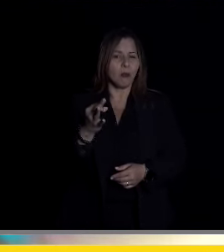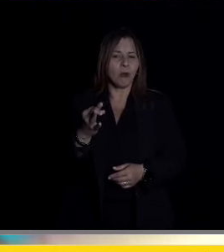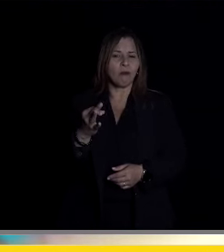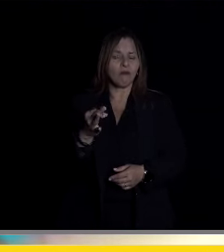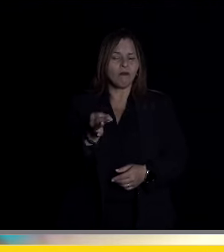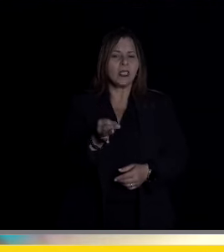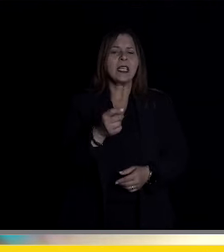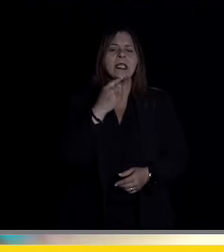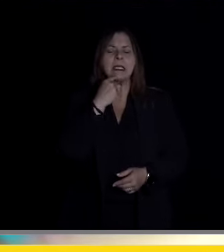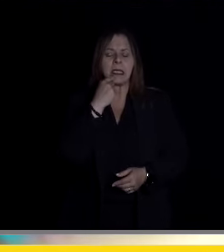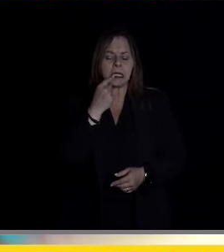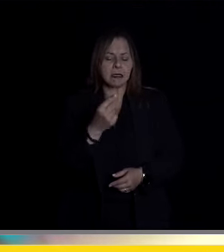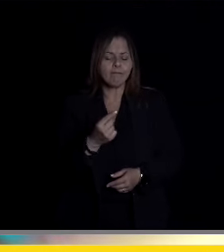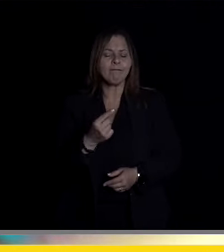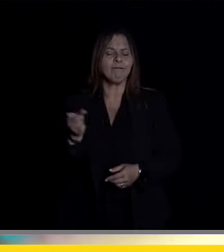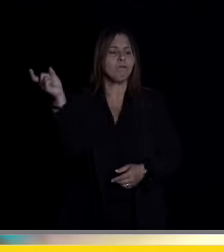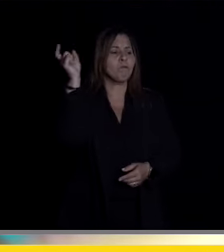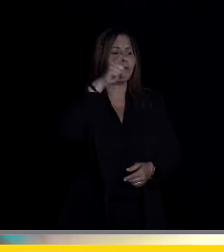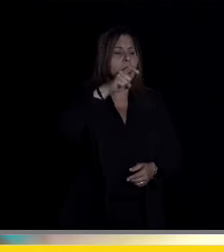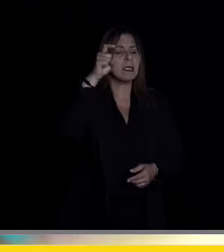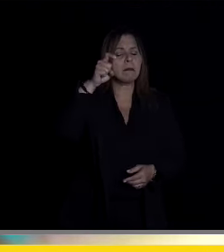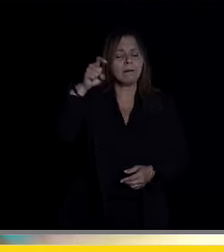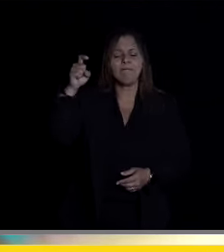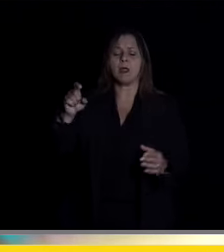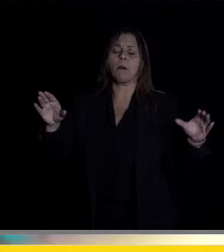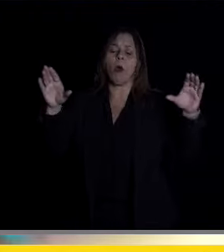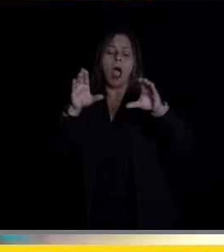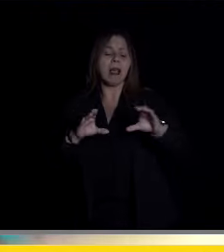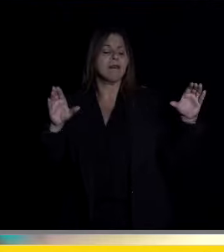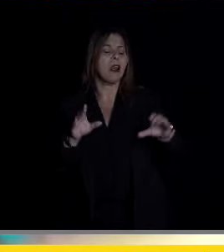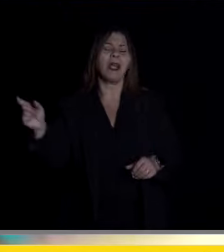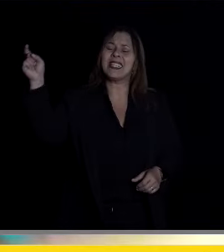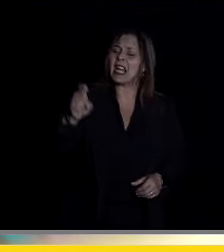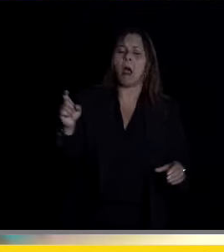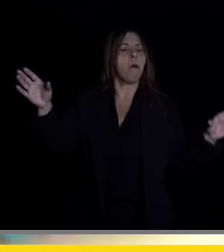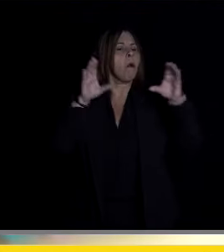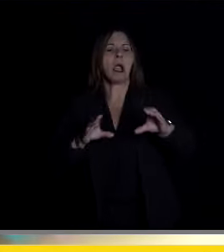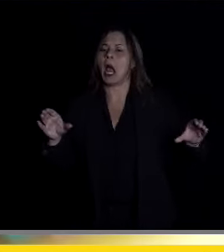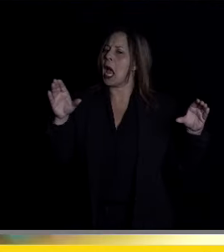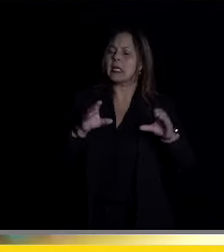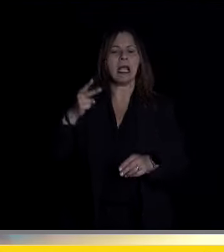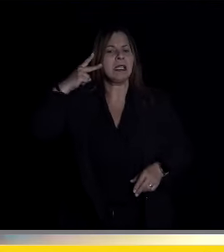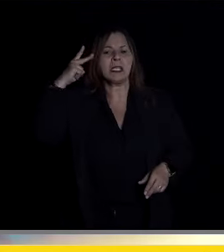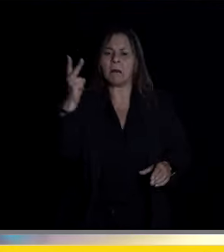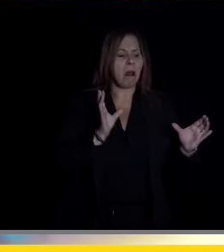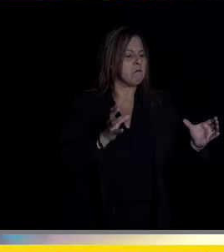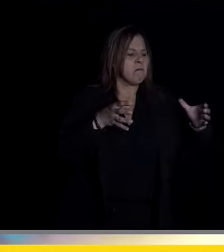claro que, dice así, necesitamos hacer lo que haya que hacer sin consideraciones